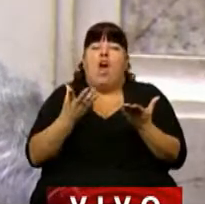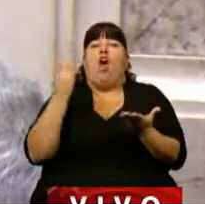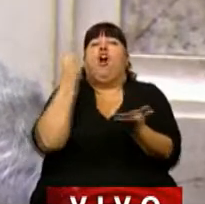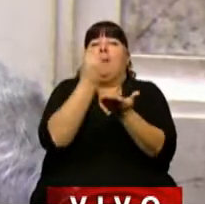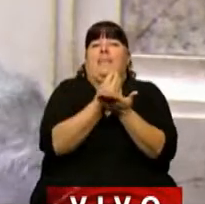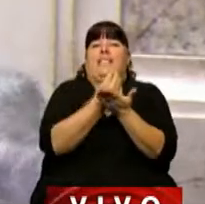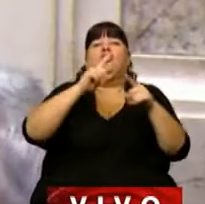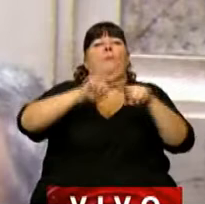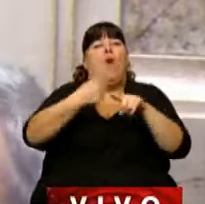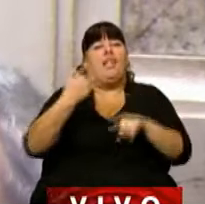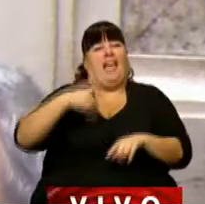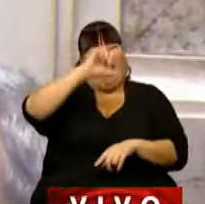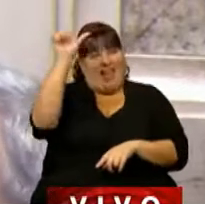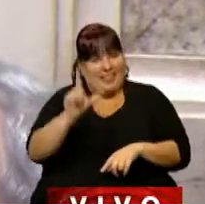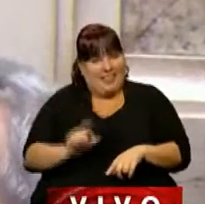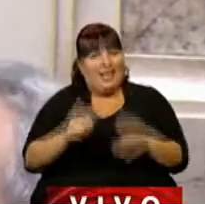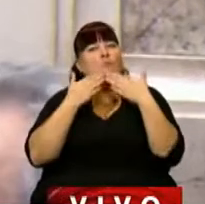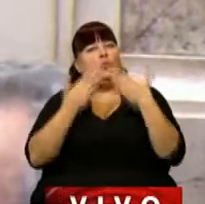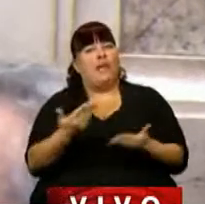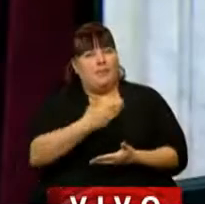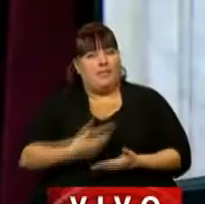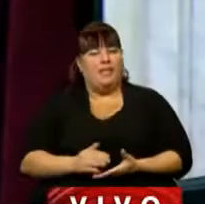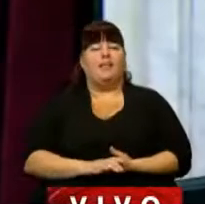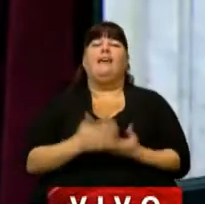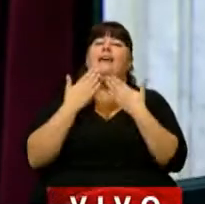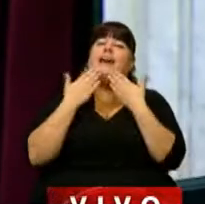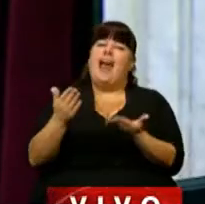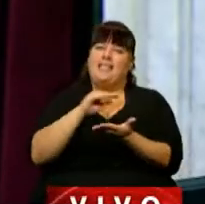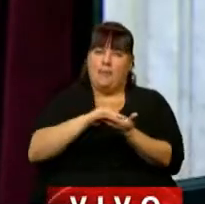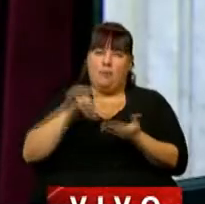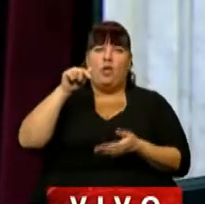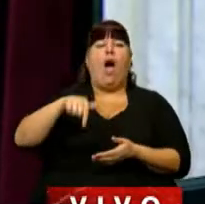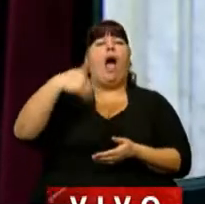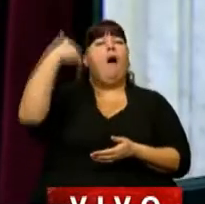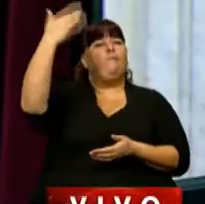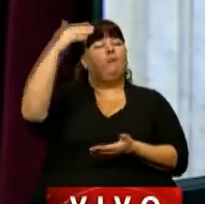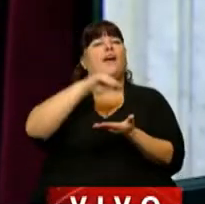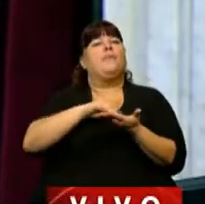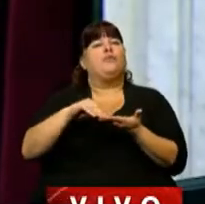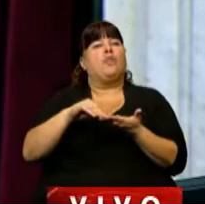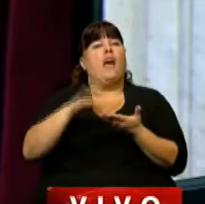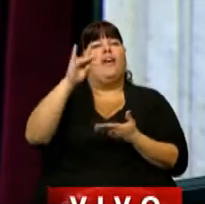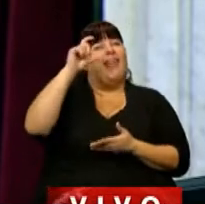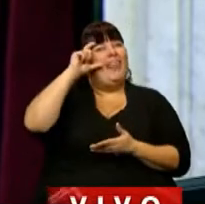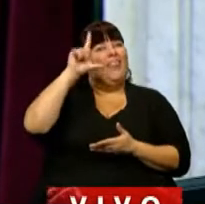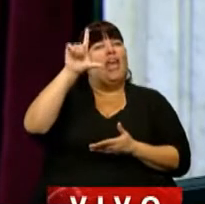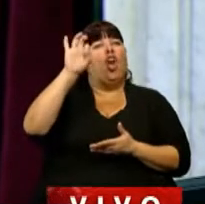representación política en la Argentina. Gracias, señor presidente. Gracias, diputado Acef. En el uso de la palabra, el diputado De Loredo.